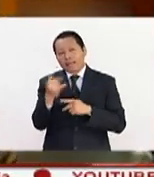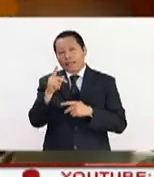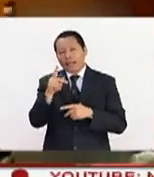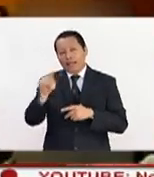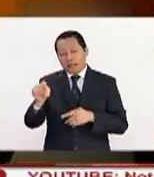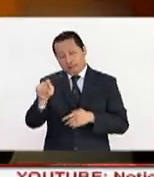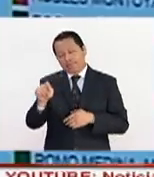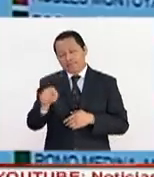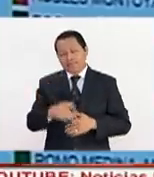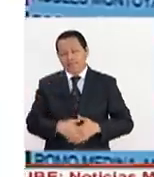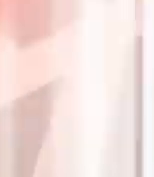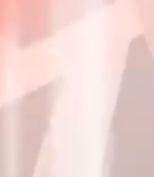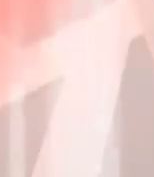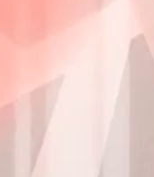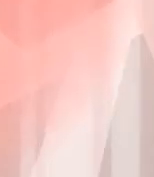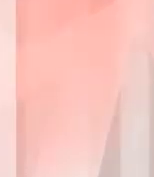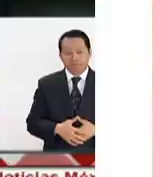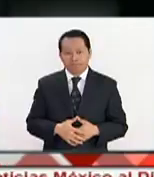del Trabajo.